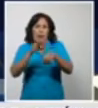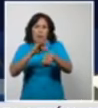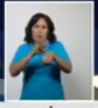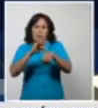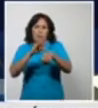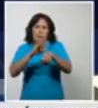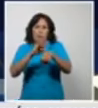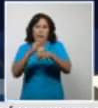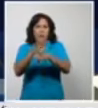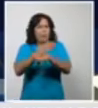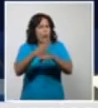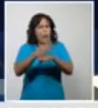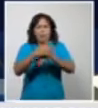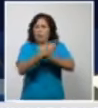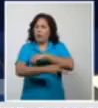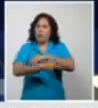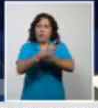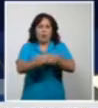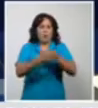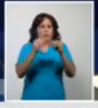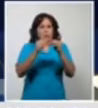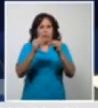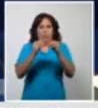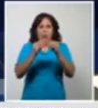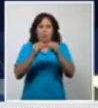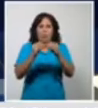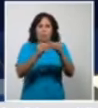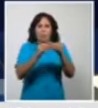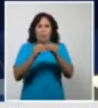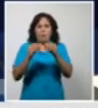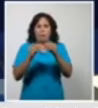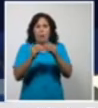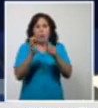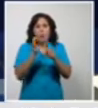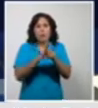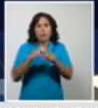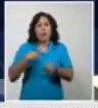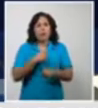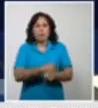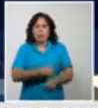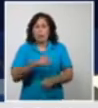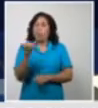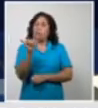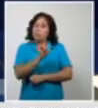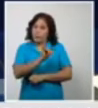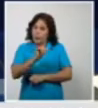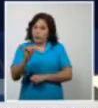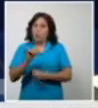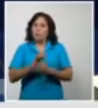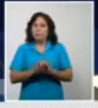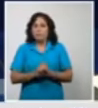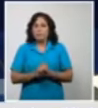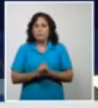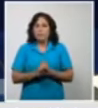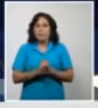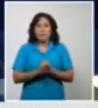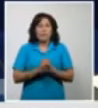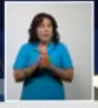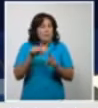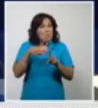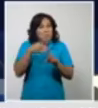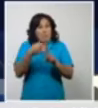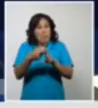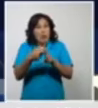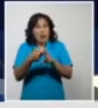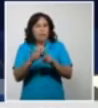que afectó a varios países del mundo, que comenzó en China también, y 2 veces más que el